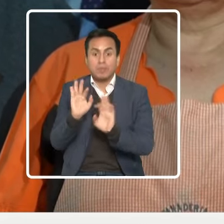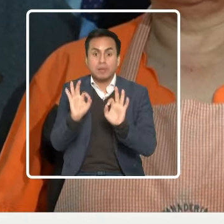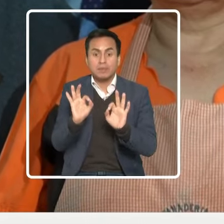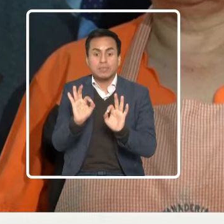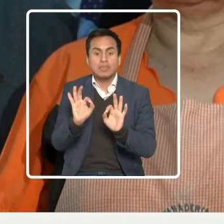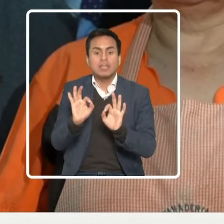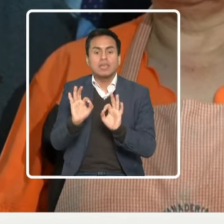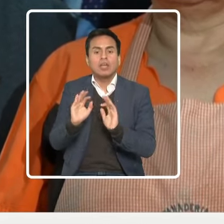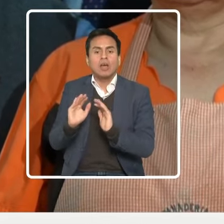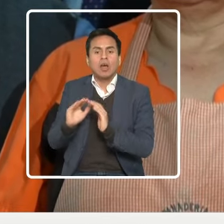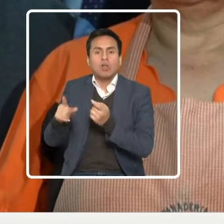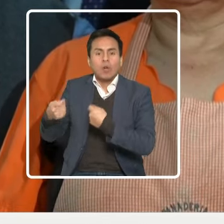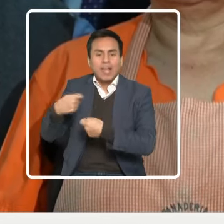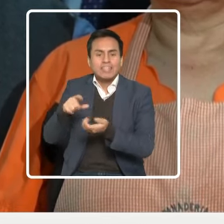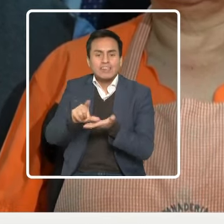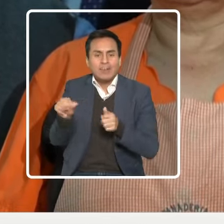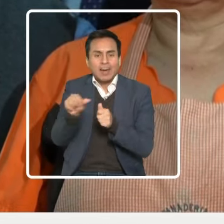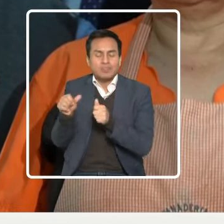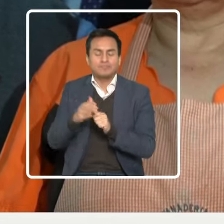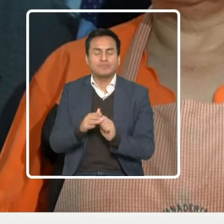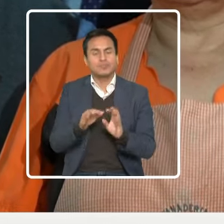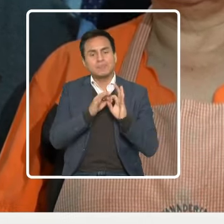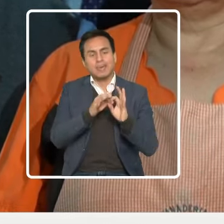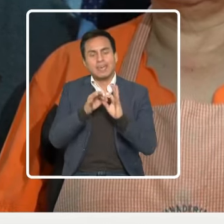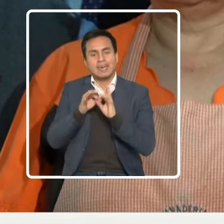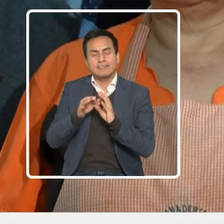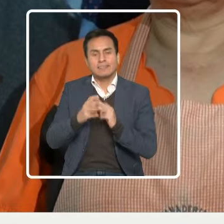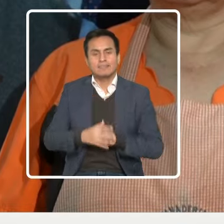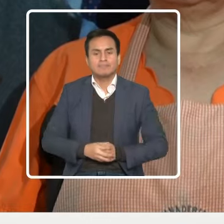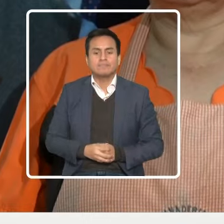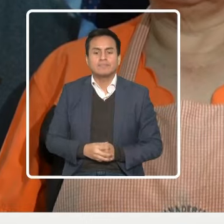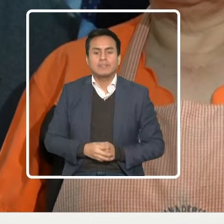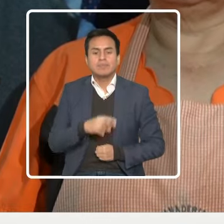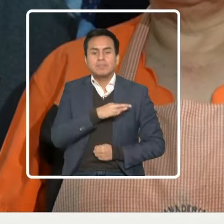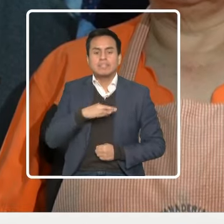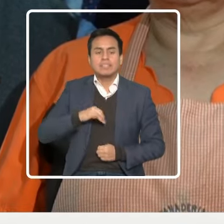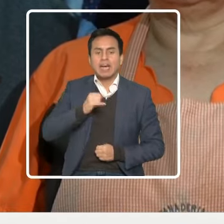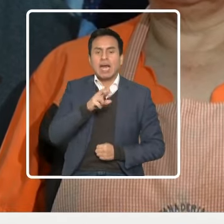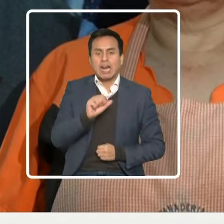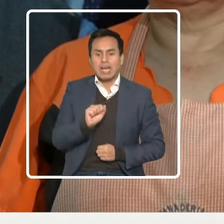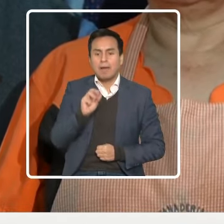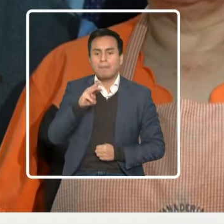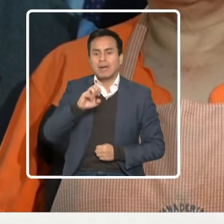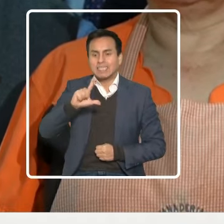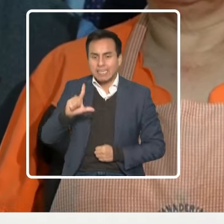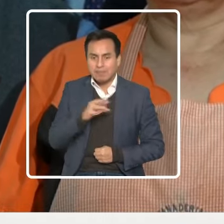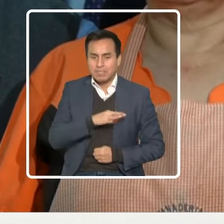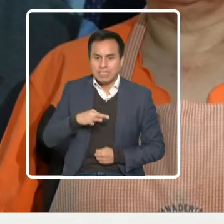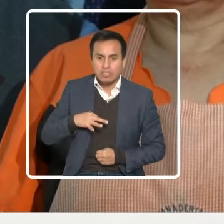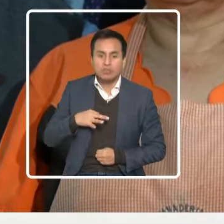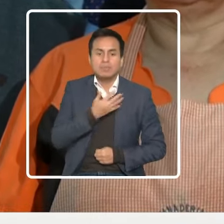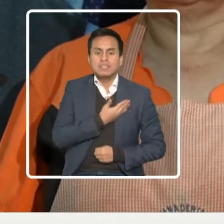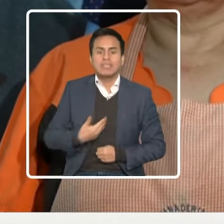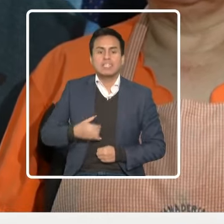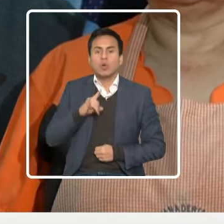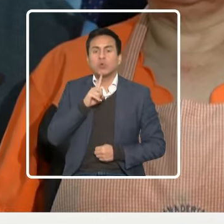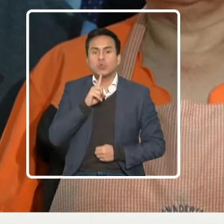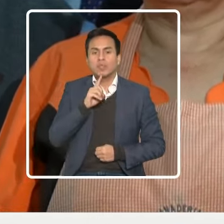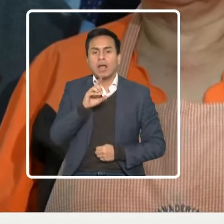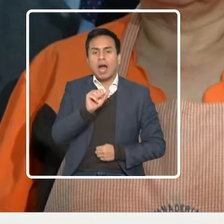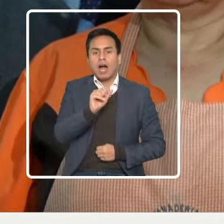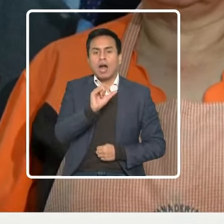principalmente a locales de barrio. Muchísimas gracias a la ministra Jara, al ministro Marcel, al presidente de la CUT,